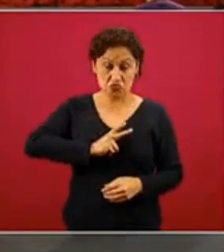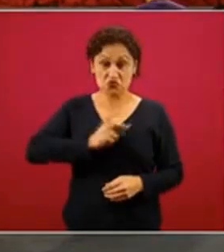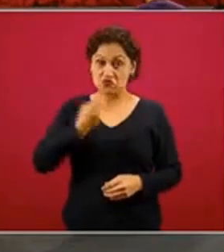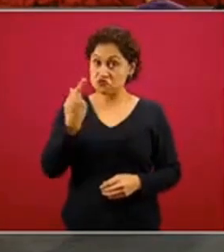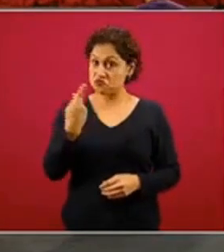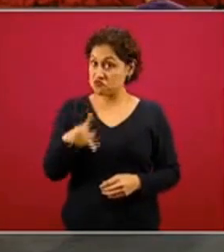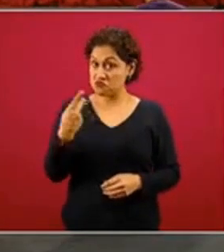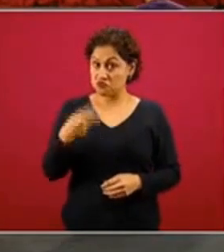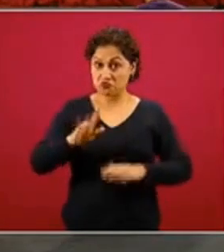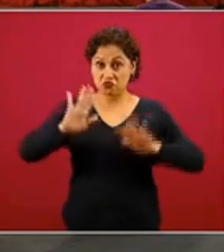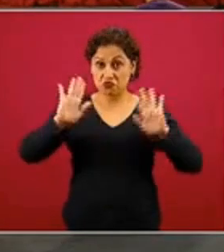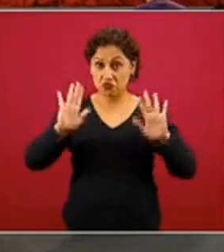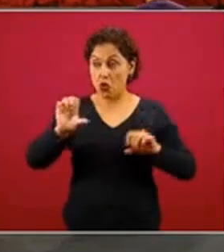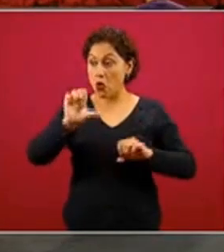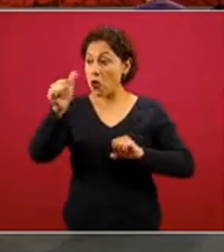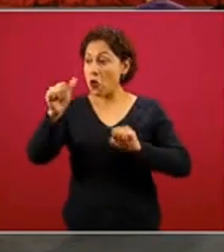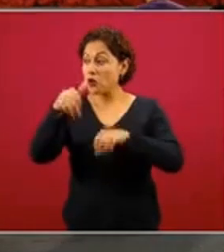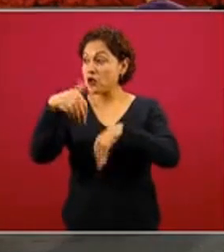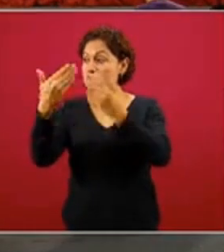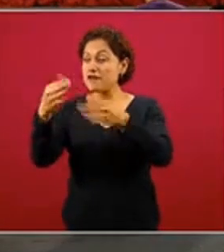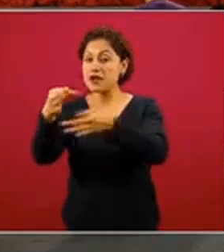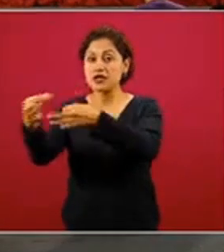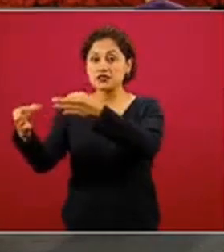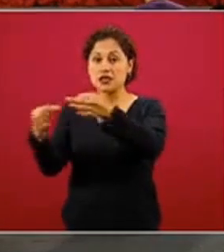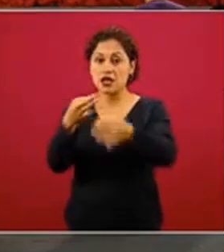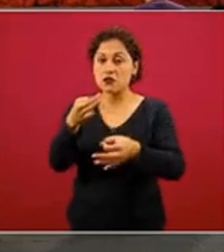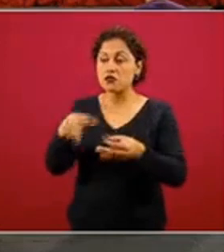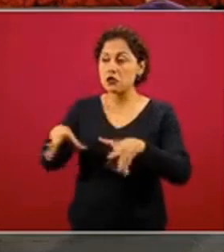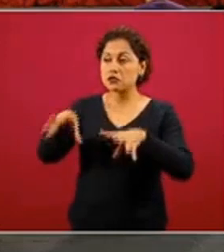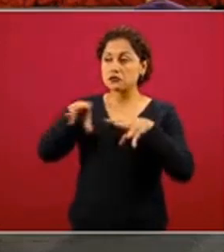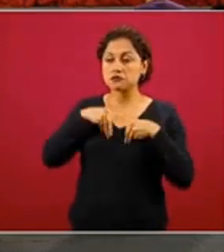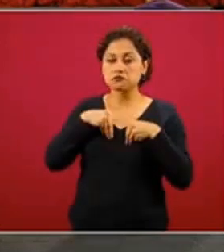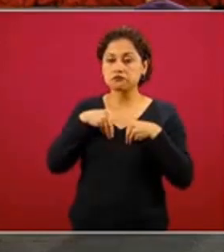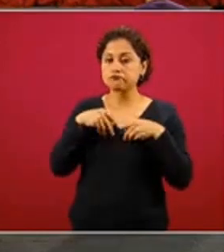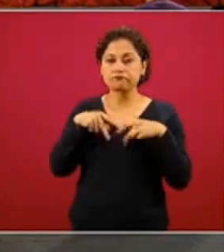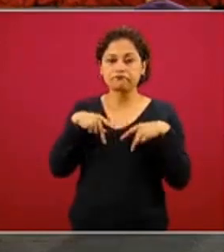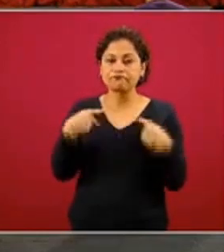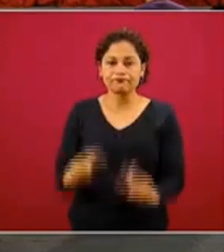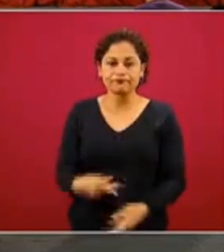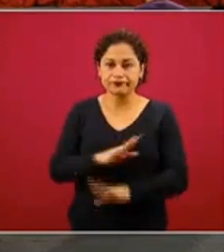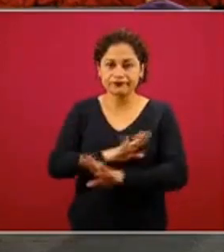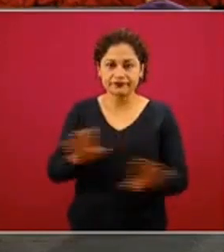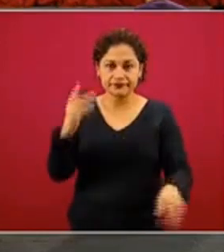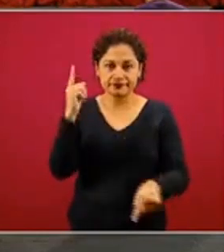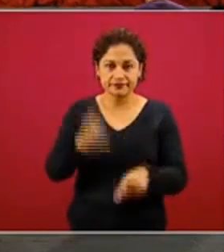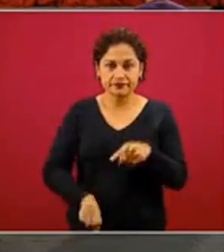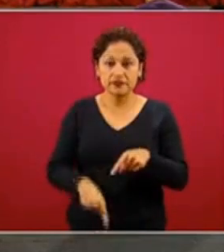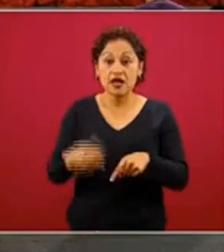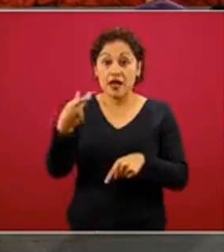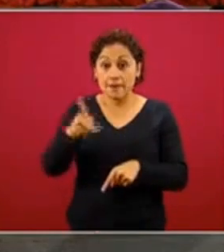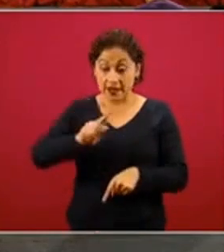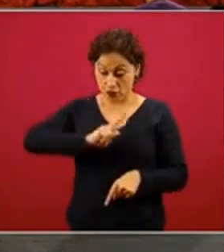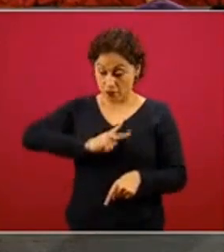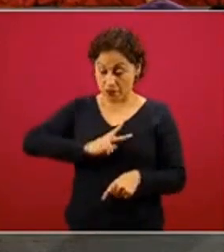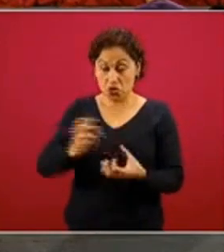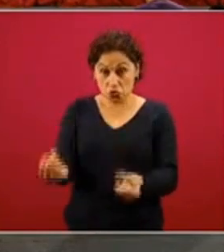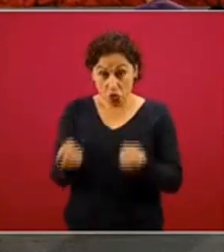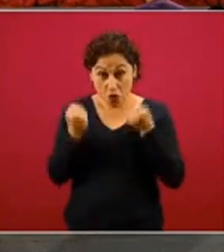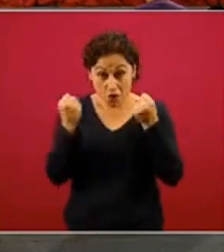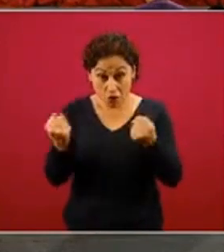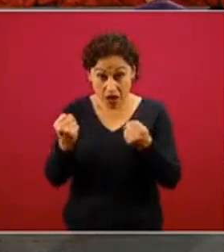tienen otras células preferenciales, por eso, para este camino. Y como ustedes ven este camino, la siguiente por